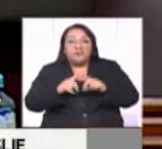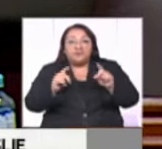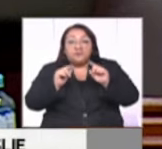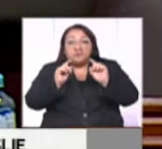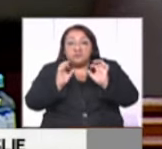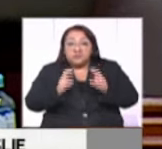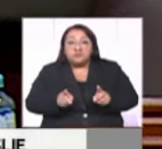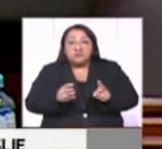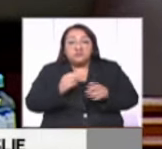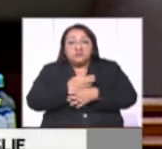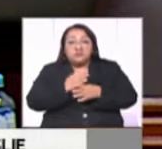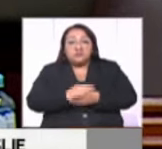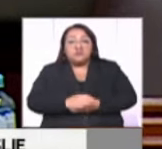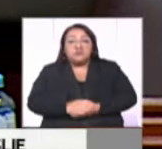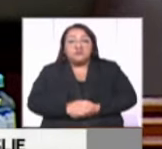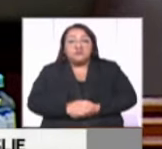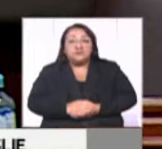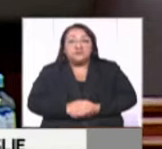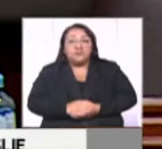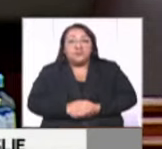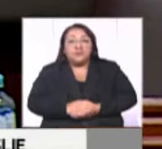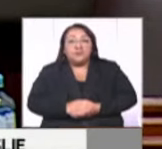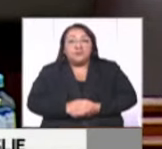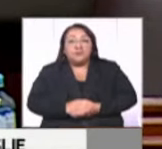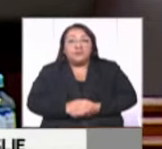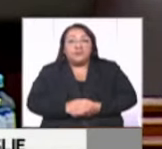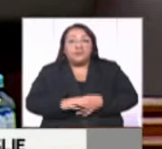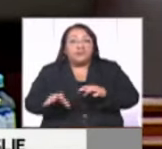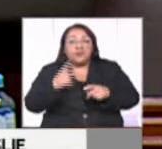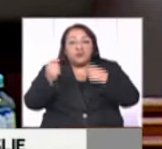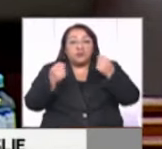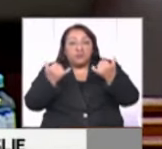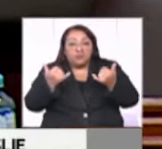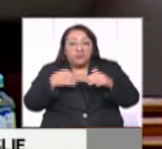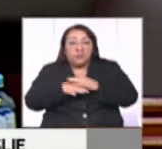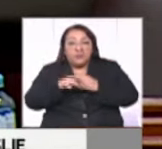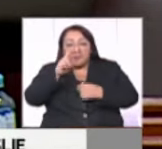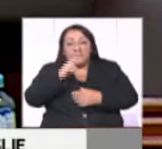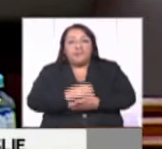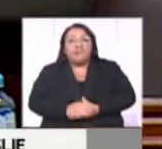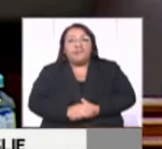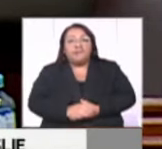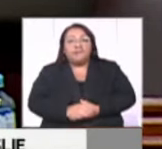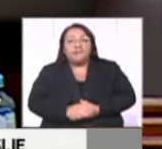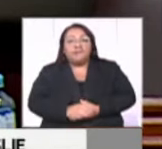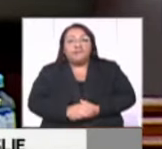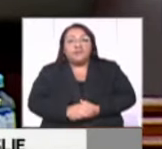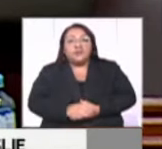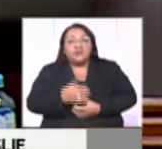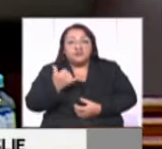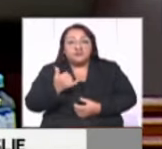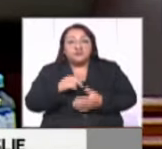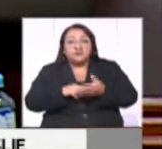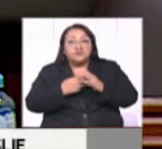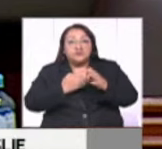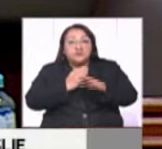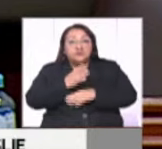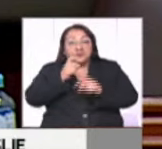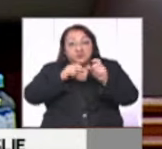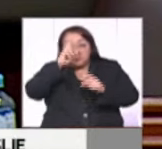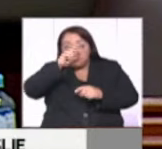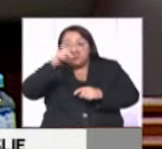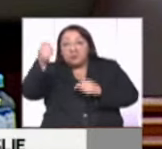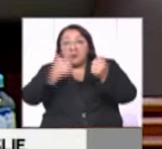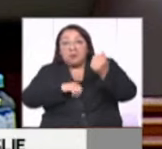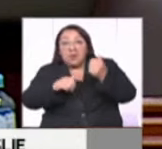misma manera se tiene que hacer una promoción del turismo interno, porque así como hay el impedimento para que los peruanos vayan a